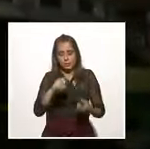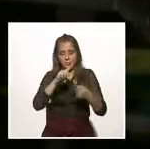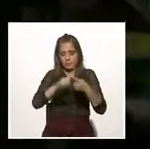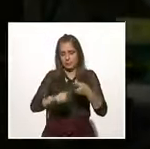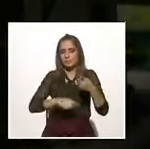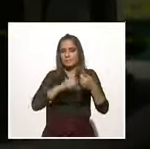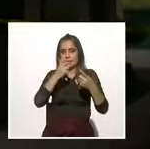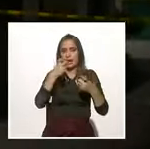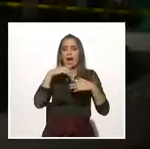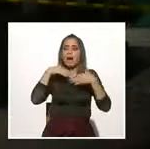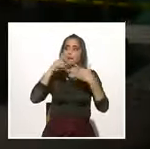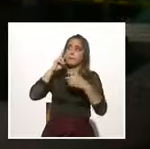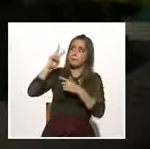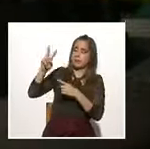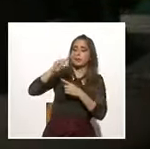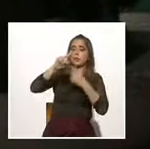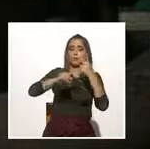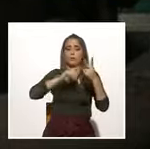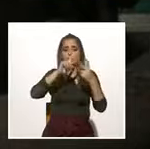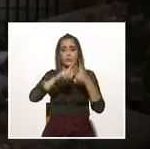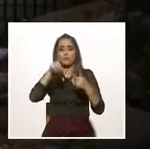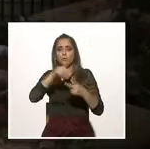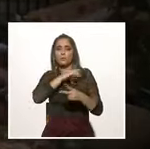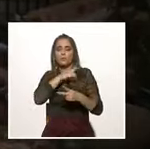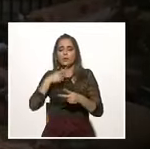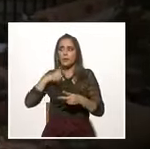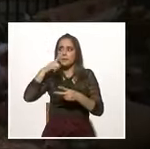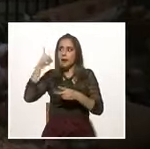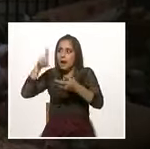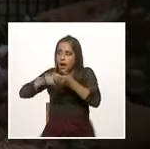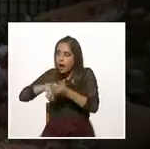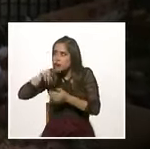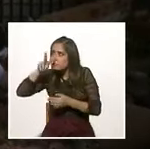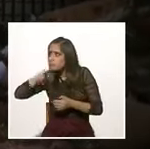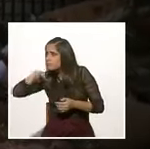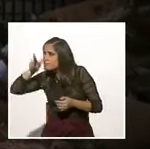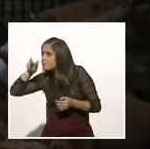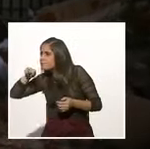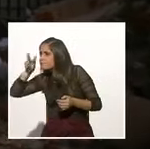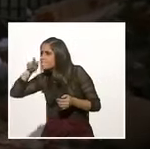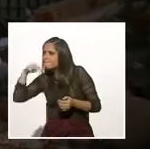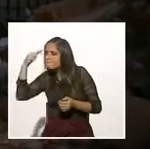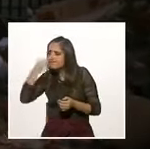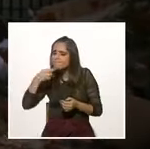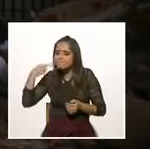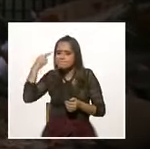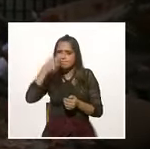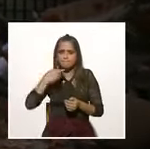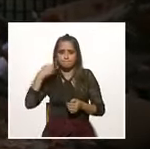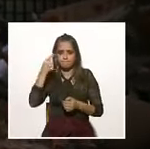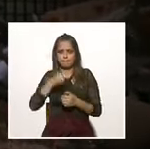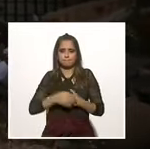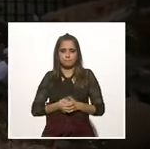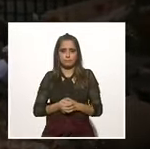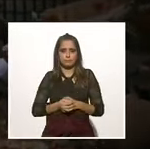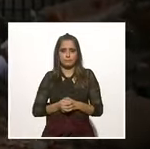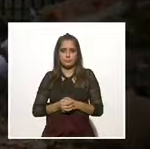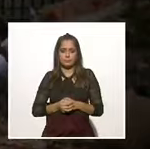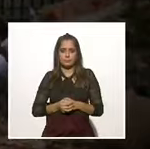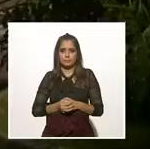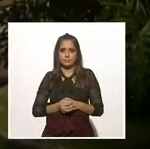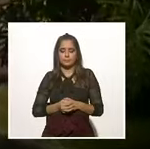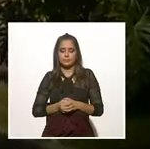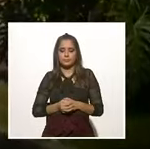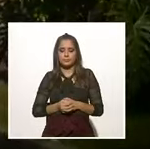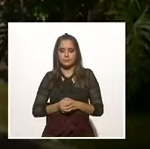evaluación detallada de daños. Se llena también un formato en donde hay cuestiones de contexto que se